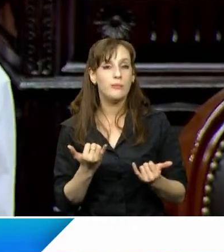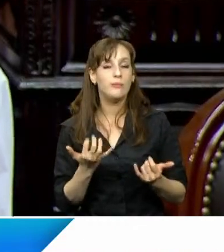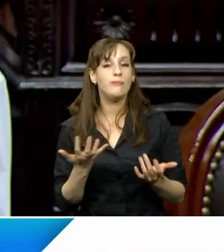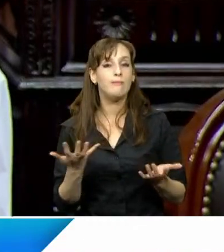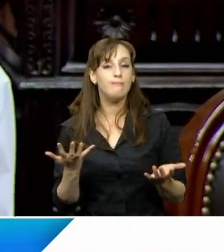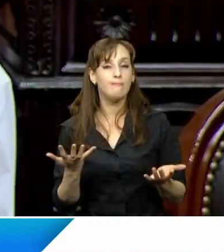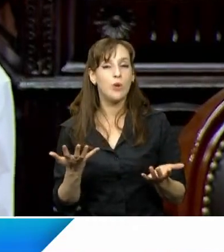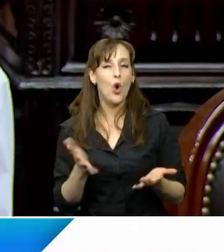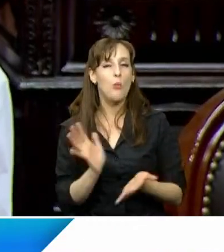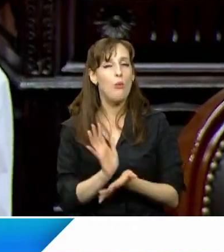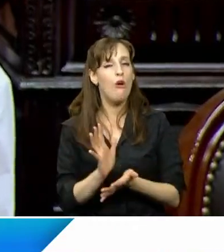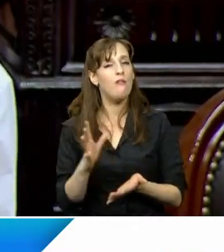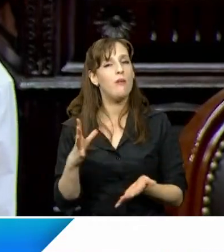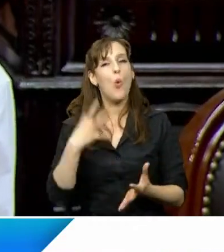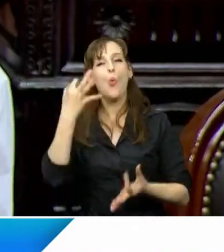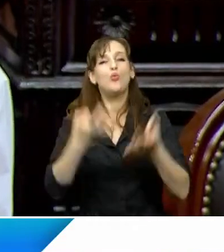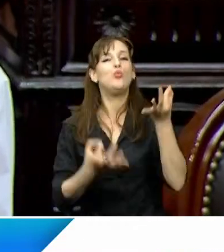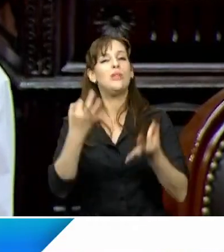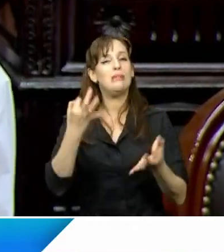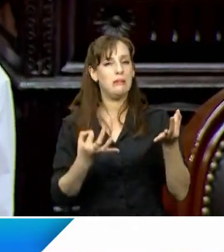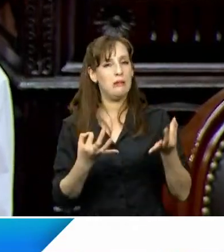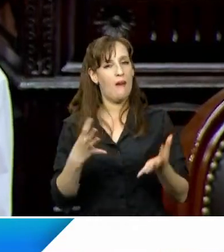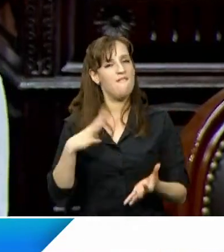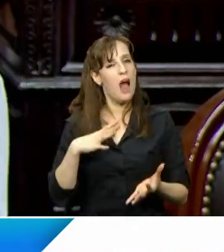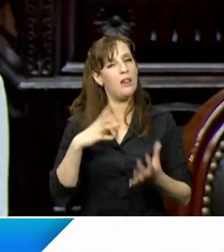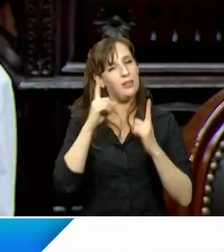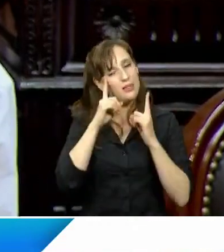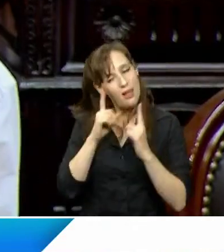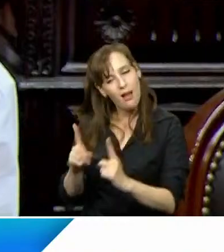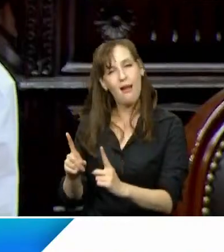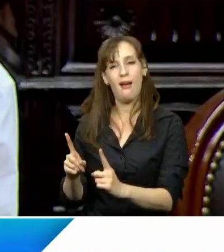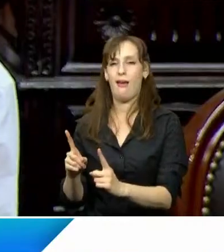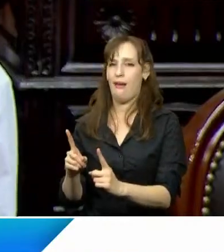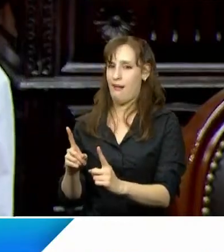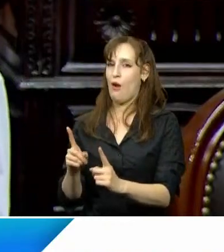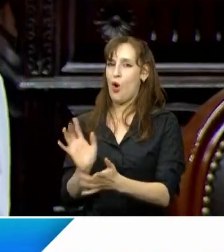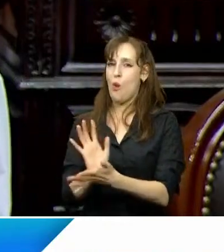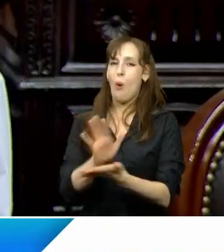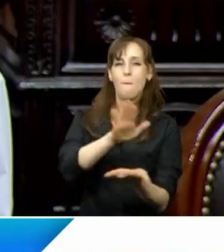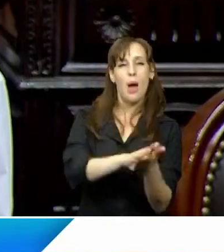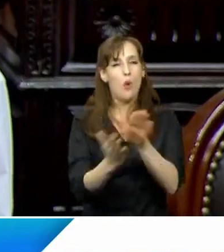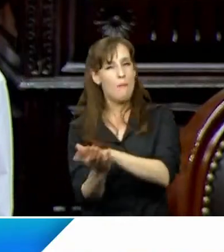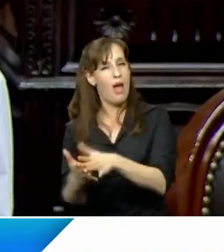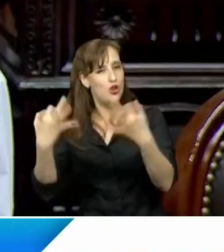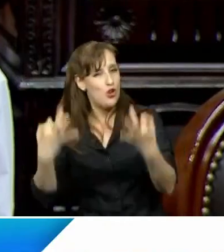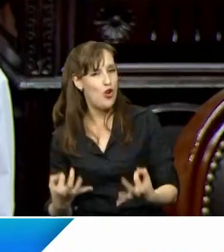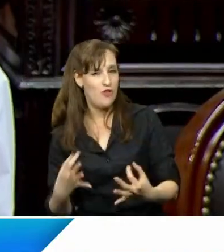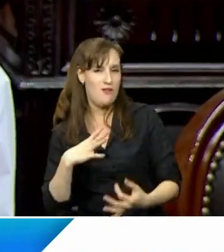deuda de la justicia argentina, del Estado argentino, que ya ha sido condenado también,